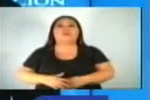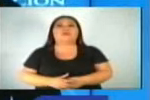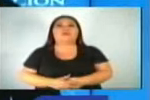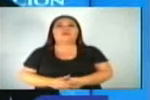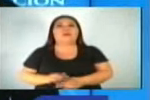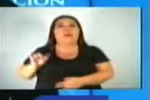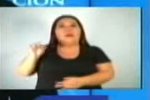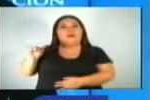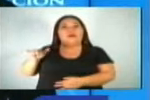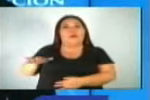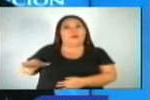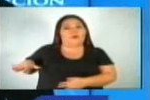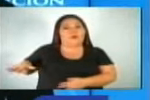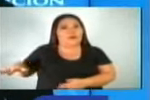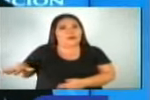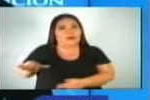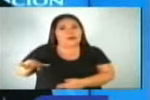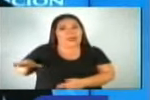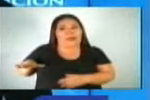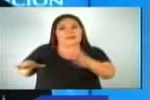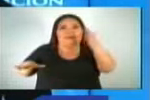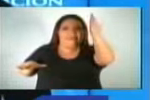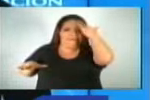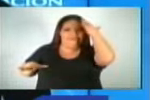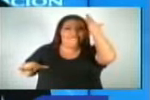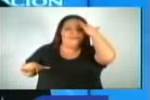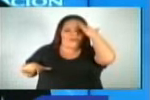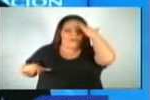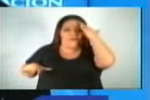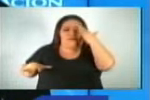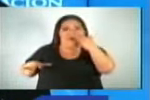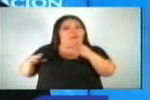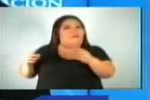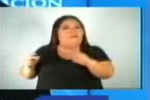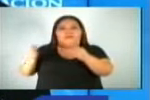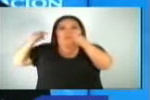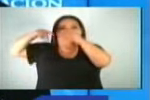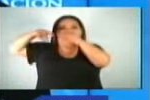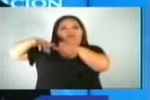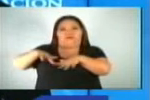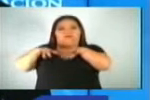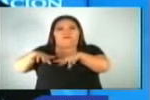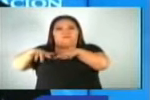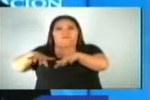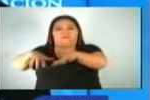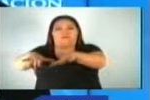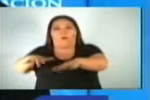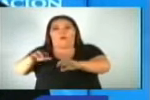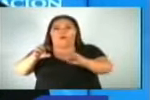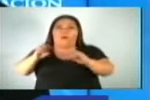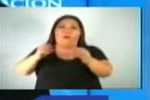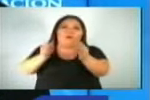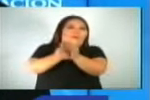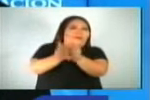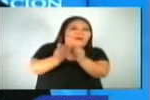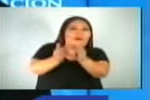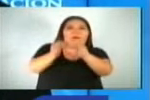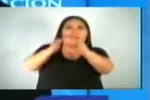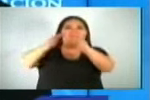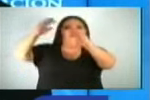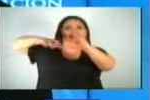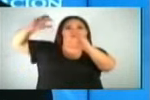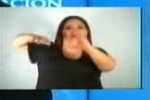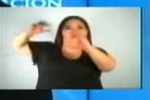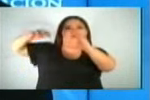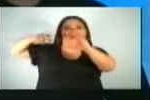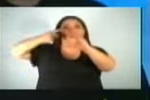zonas que ahora mismo están consideradas con alta susceptibilidad a tener algún tipo de incidente, en principio